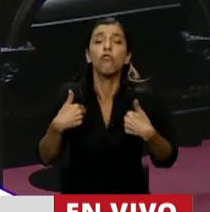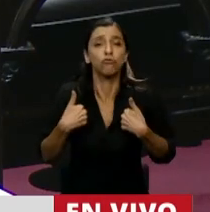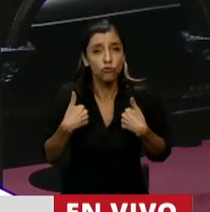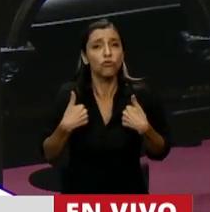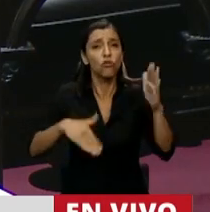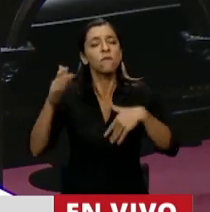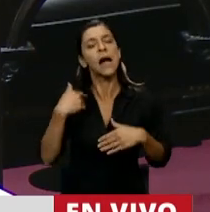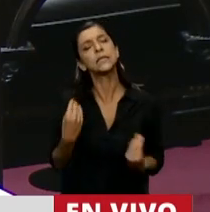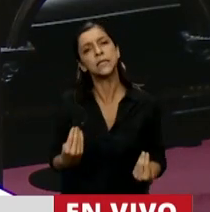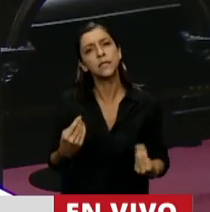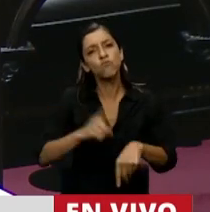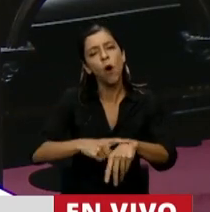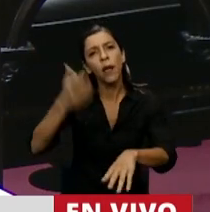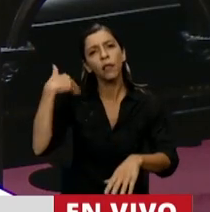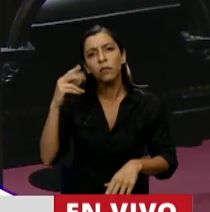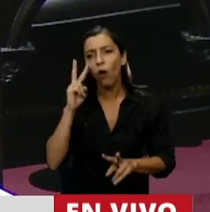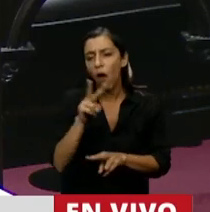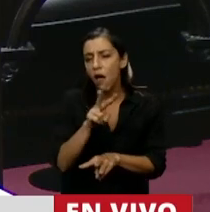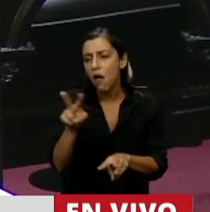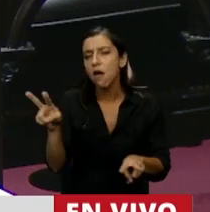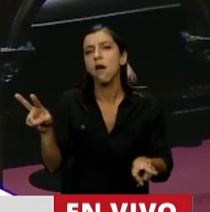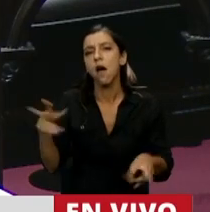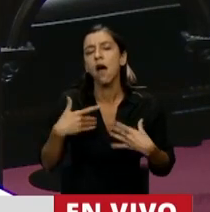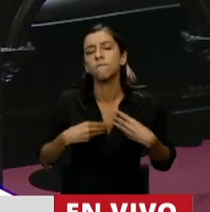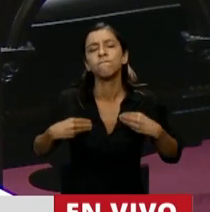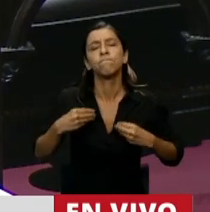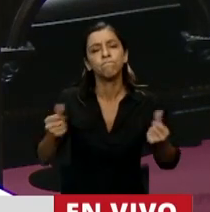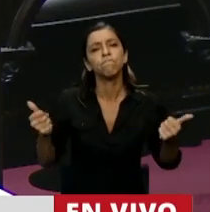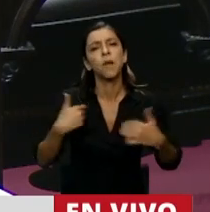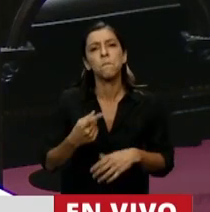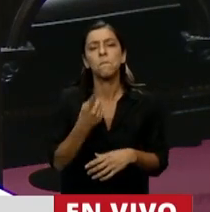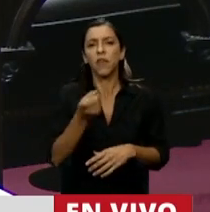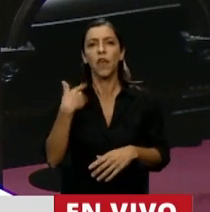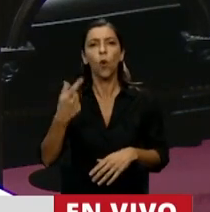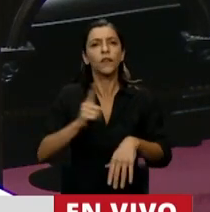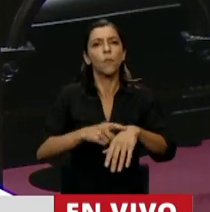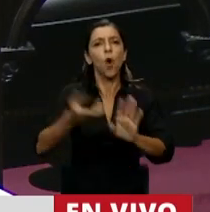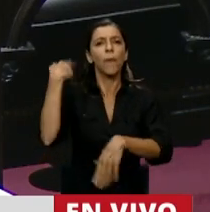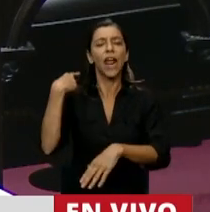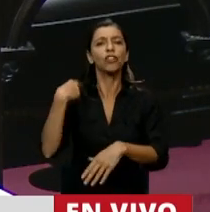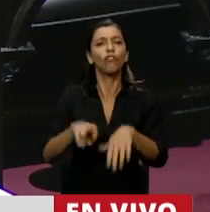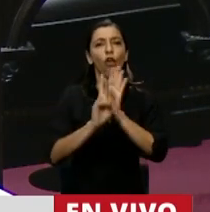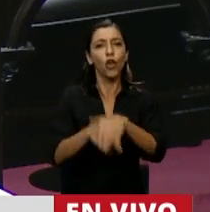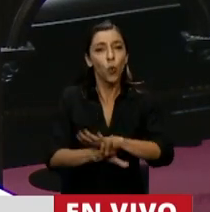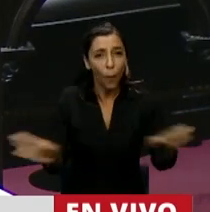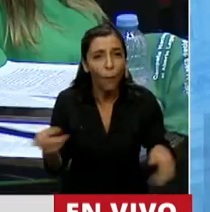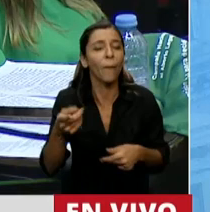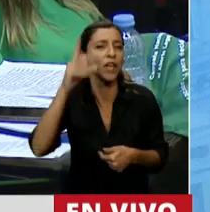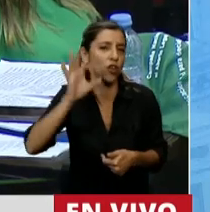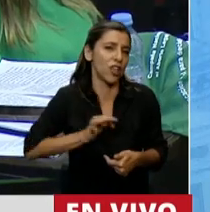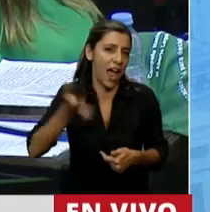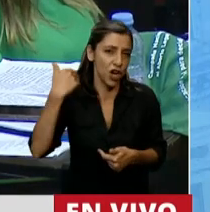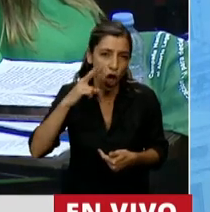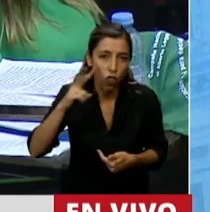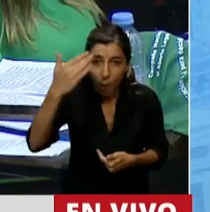conmovió muchísimo y me puso a pensar aquel movimiento del Ni Una Menos en el 2015, aquellas trabajadoras